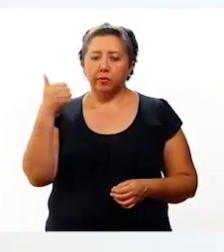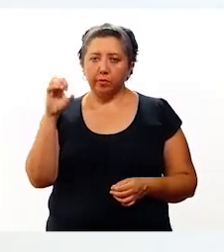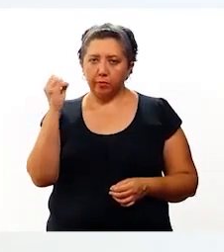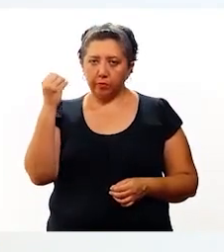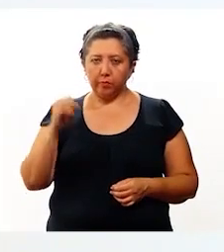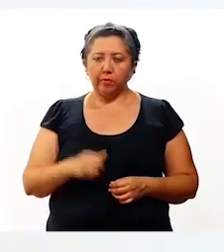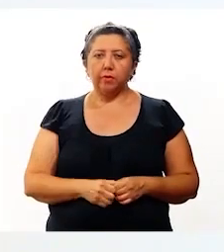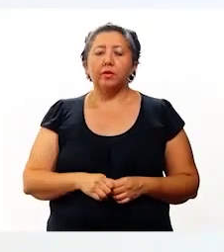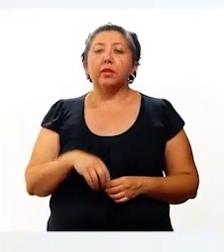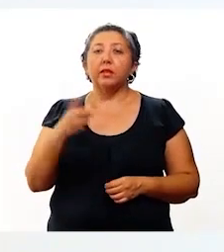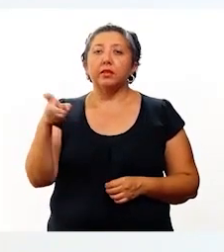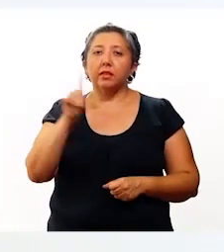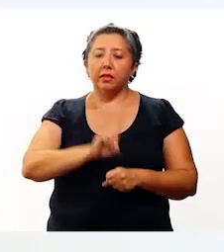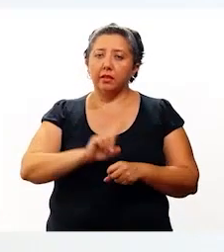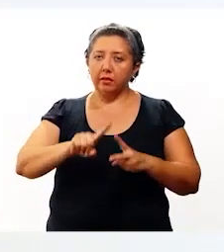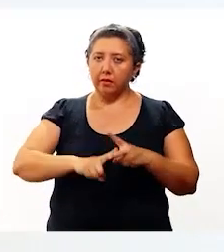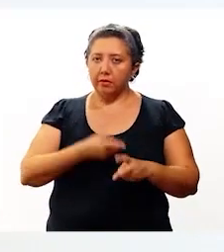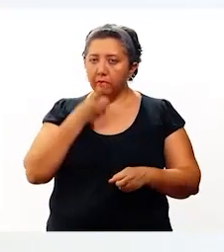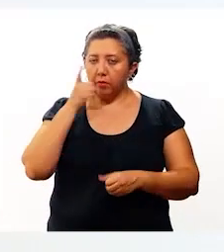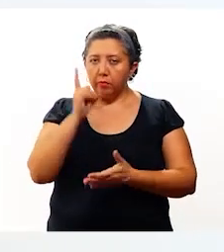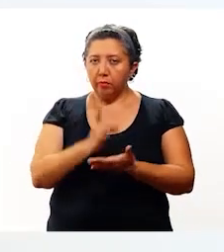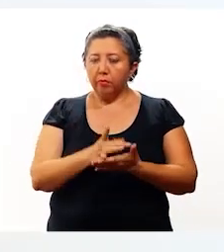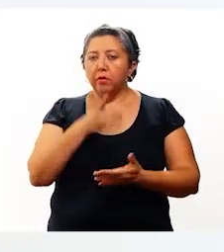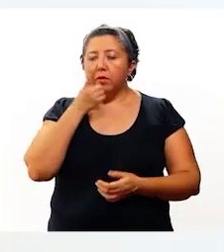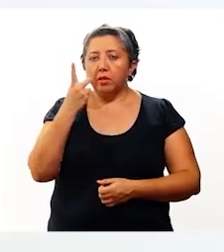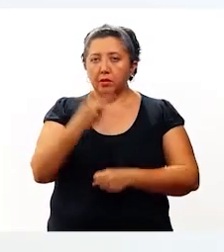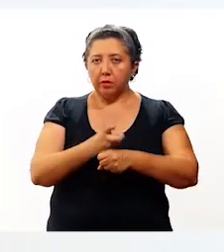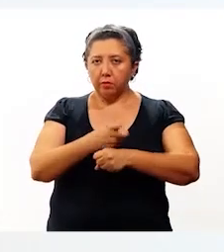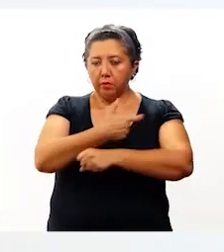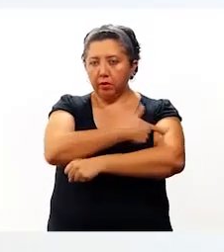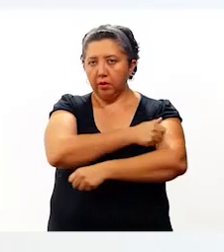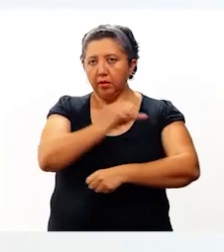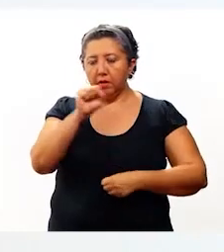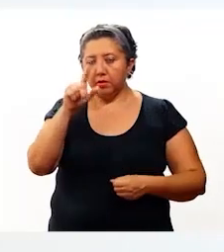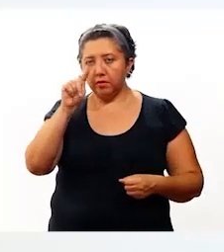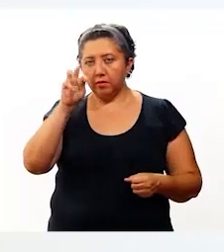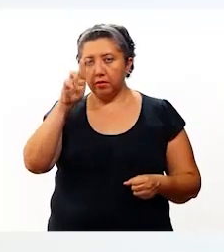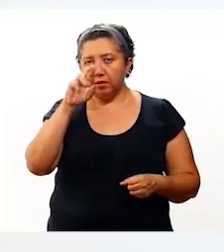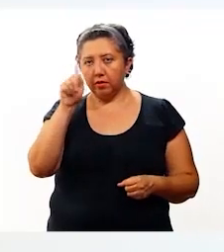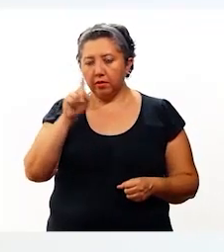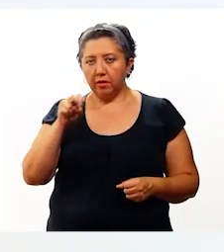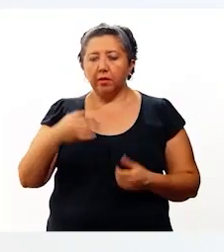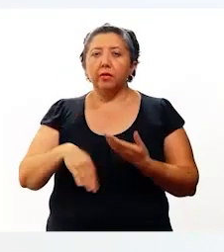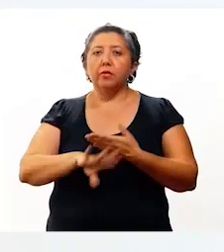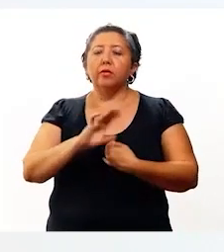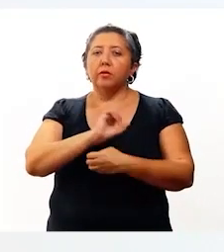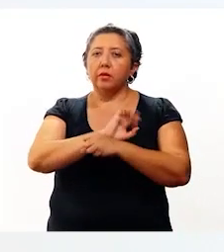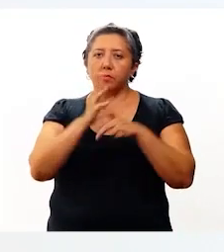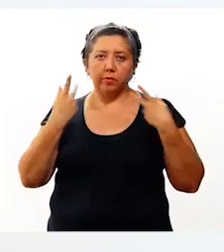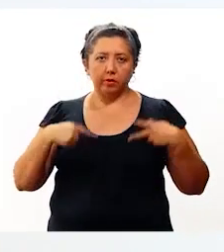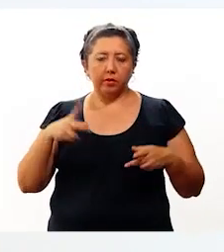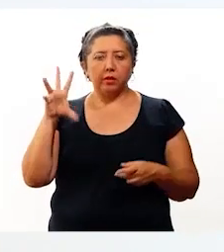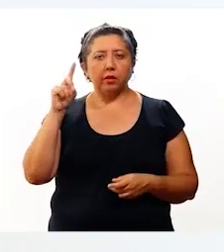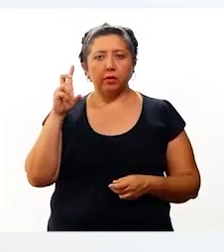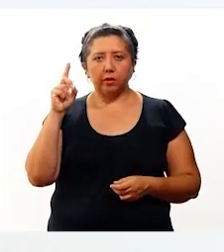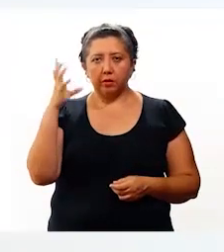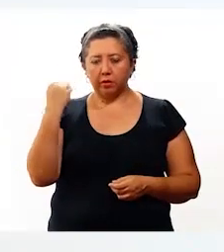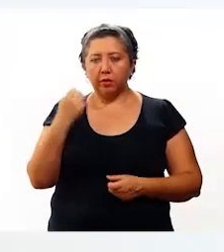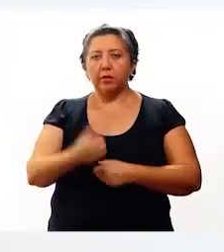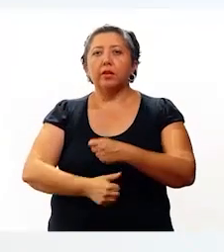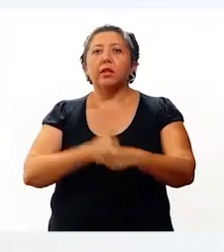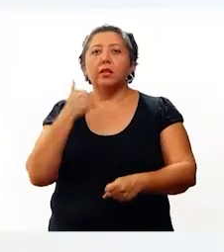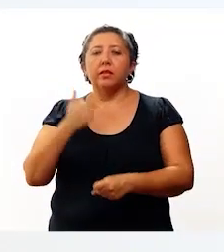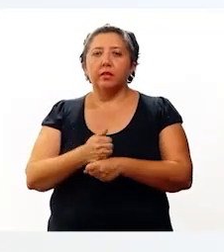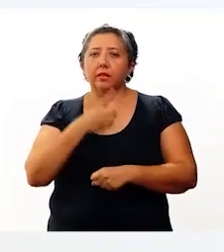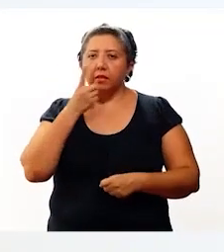de octubre. Este día arrancó la aplicación únicamente de la segunda dosis de la vacuna AstraZeneca contra el coronavirus a personas de 30 a 39